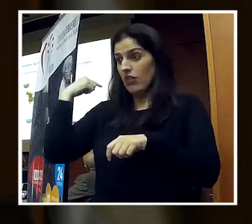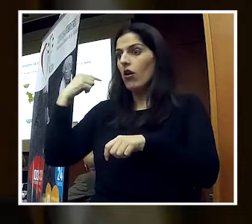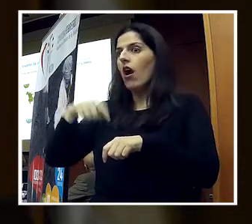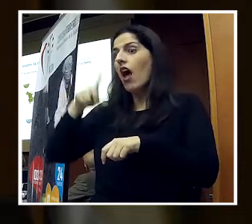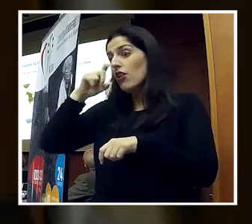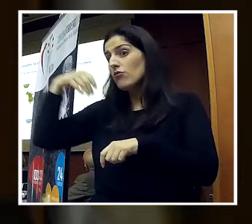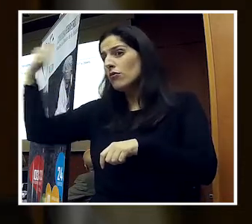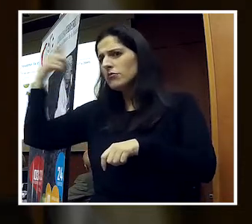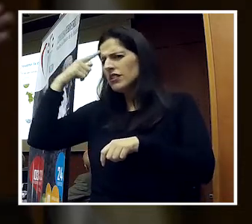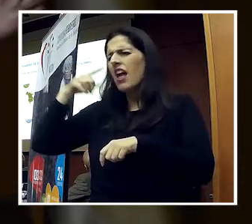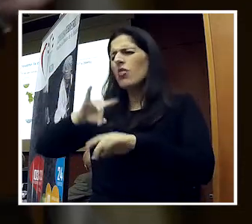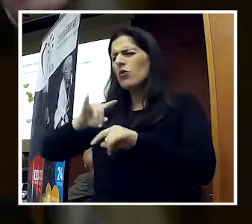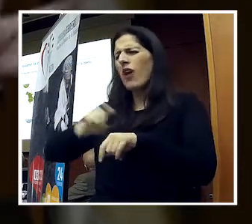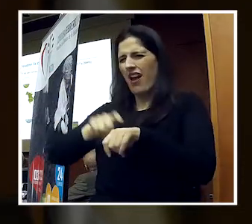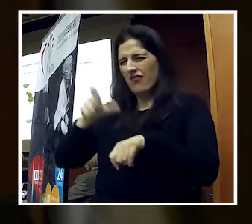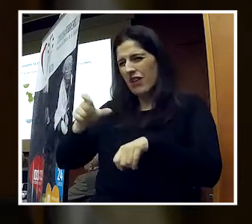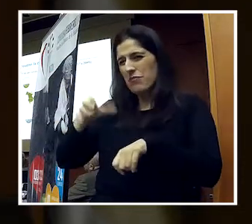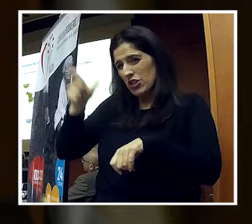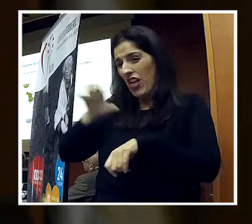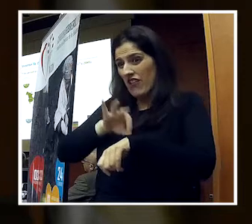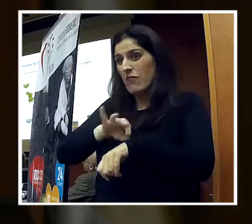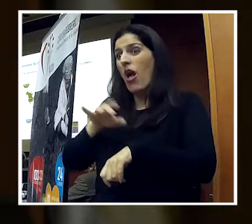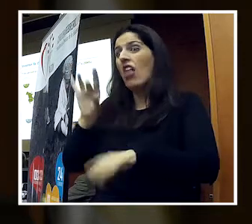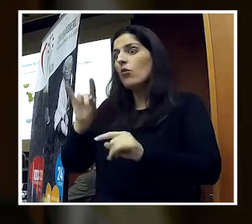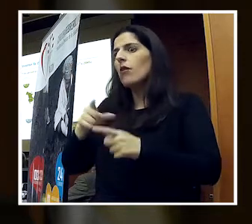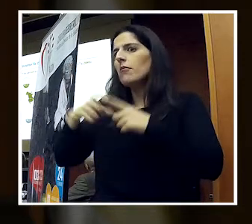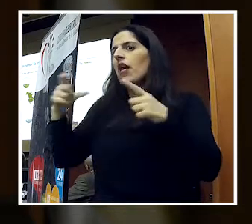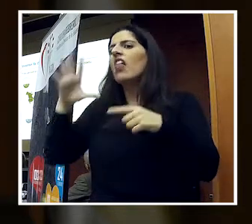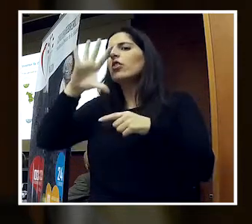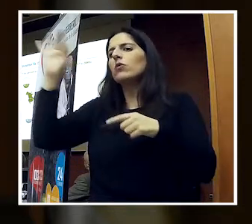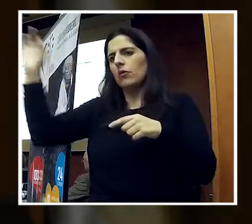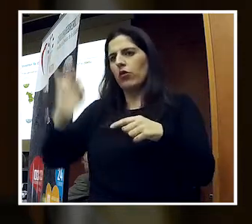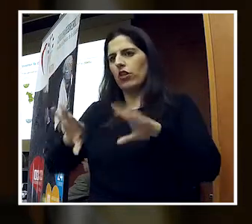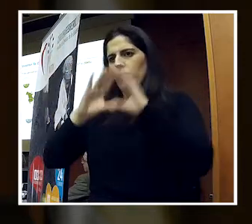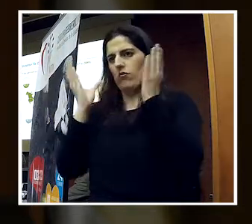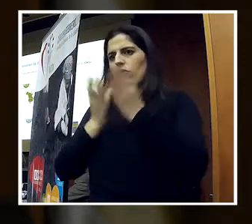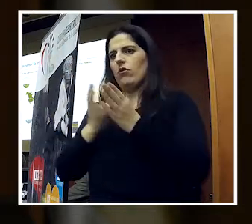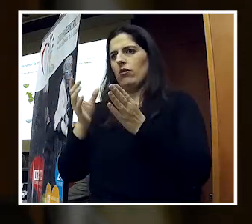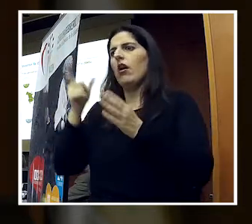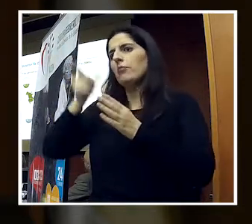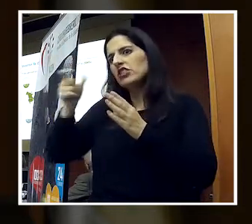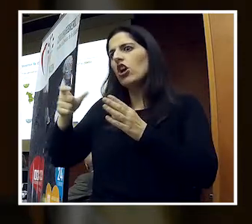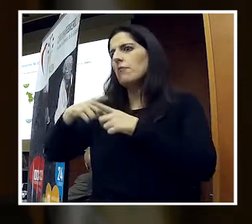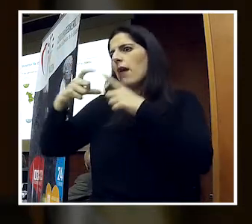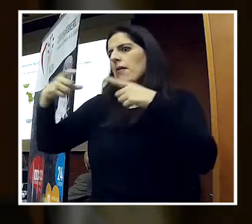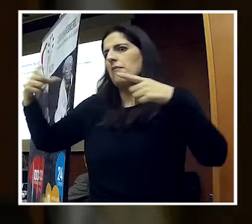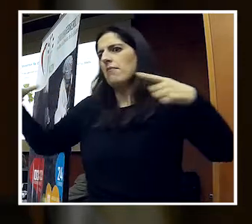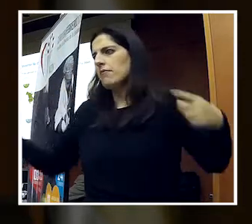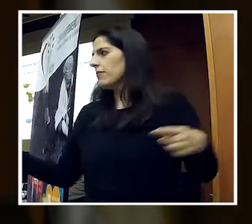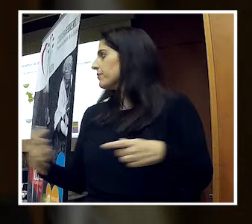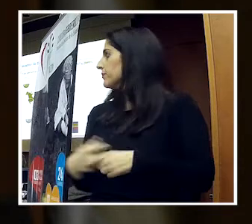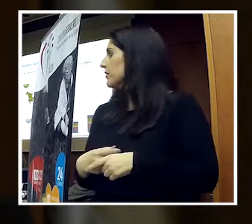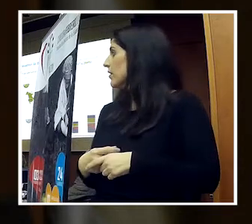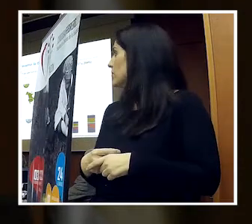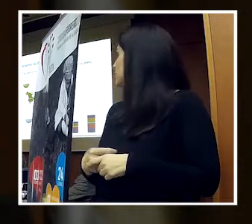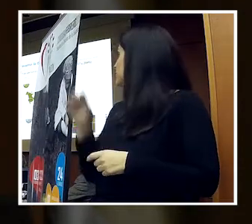Se prevé un incremento en 20-30 años del 50% a nivel mundial. En países como, por